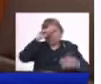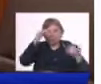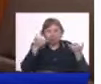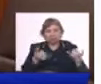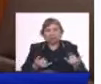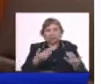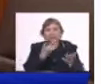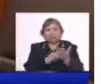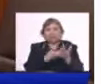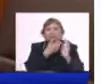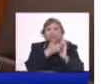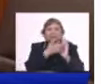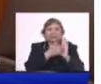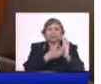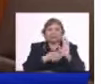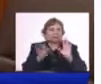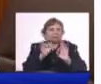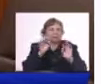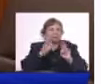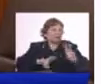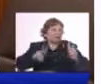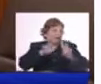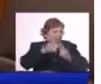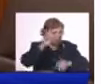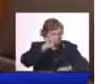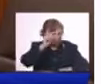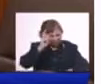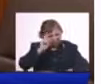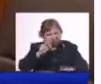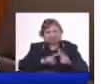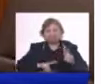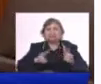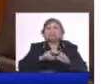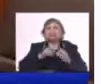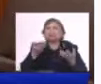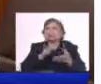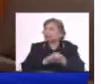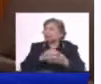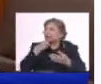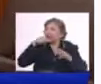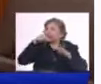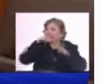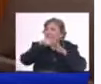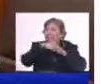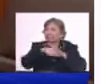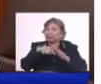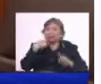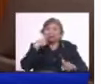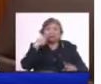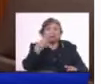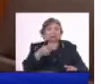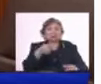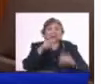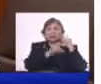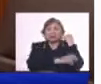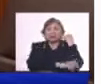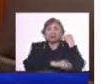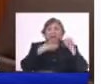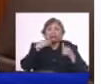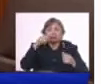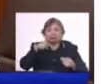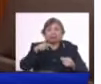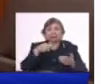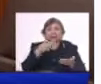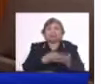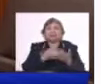esta propuesta no sirve, colegas, no sirve. Porque lo que en el fondo le estamos diciendo al país y le están diciendo con